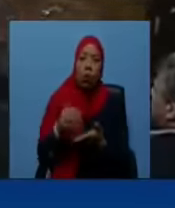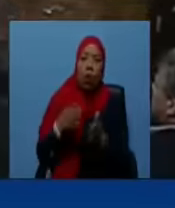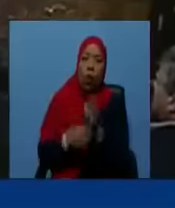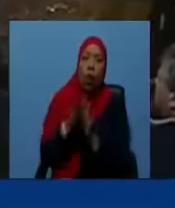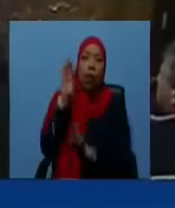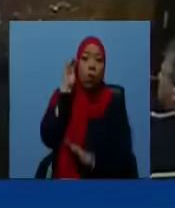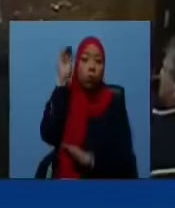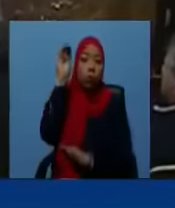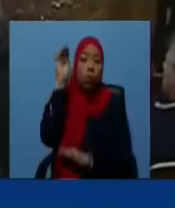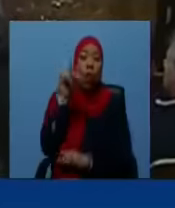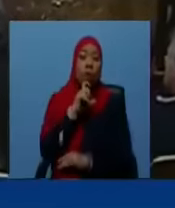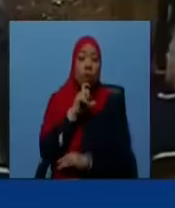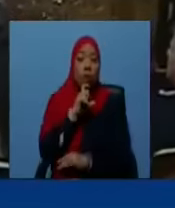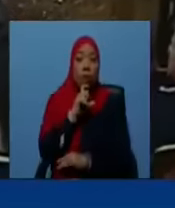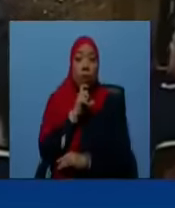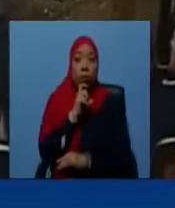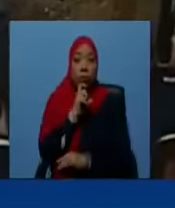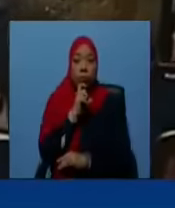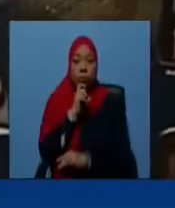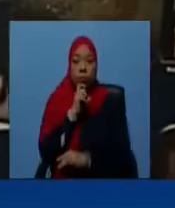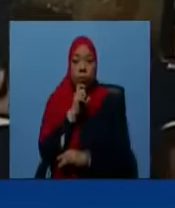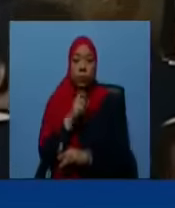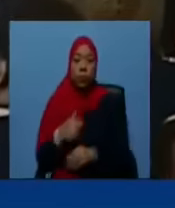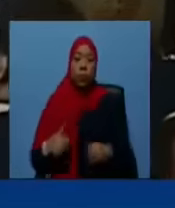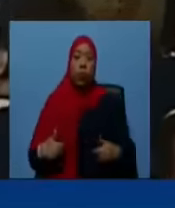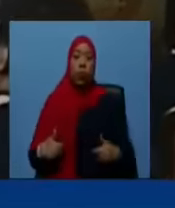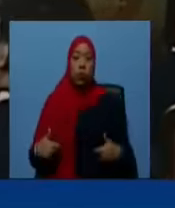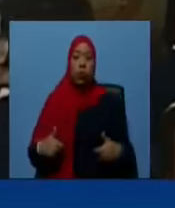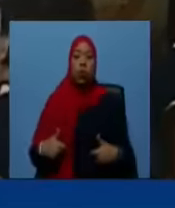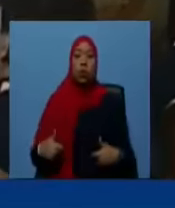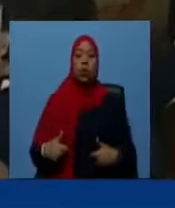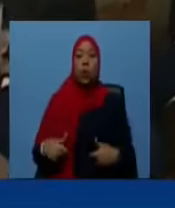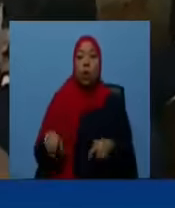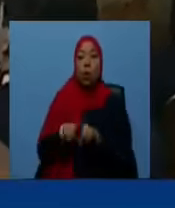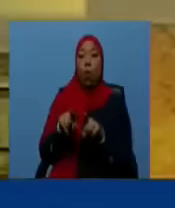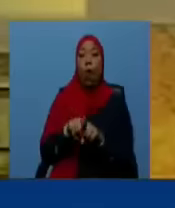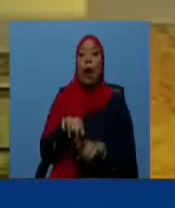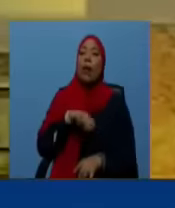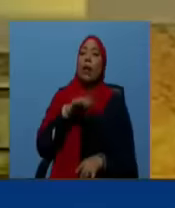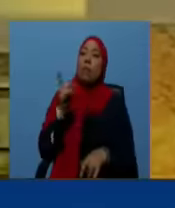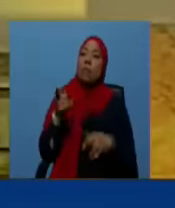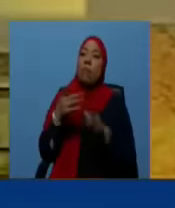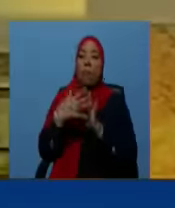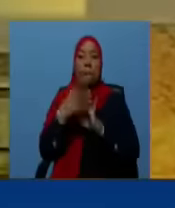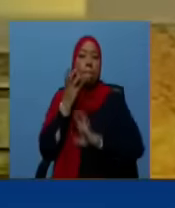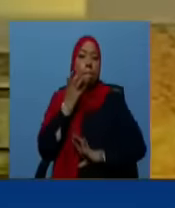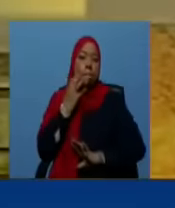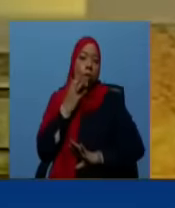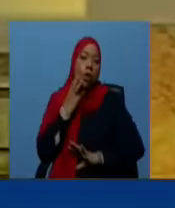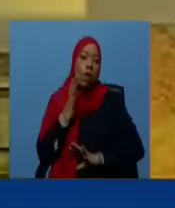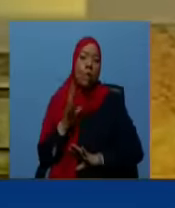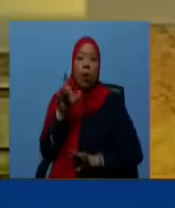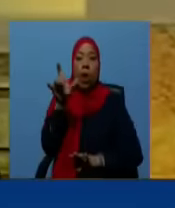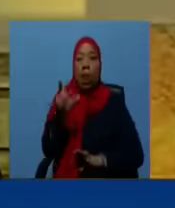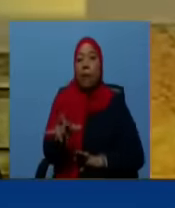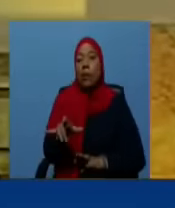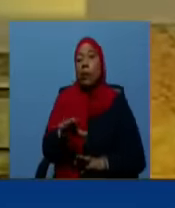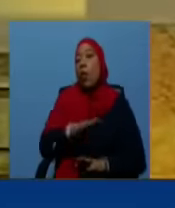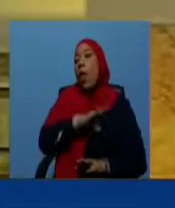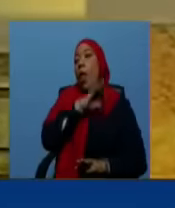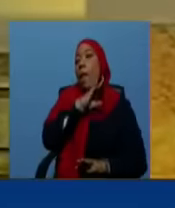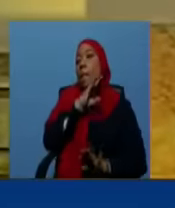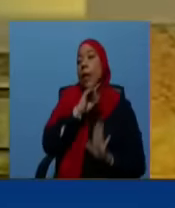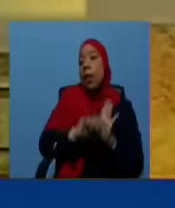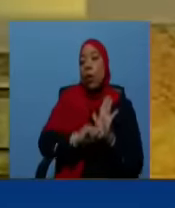pues. Es como alguien que sufre de hipertensión y se pone a comer chicharrón con